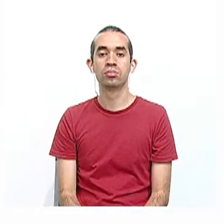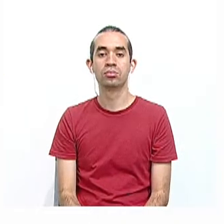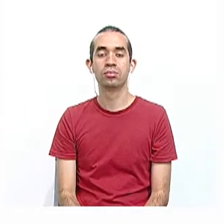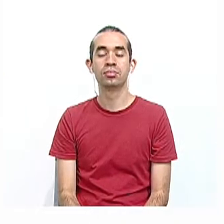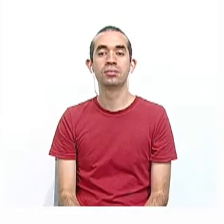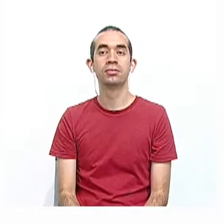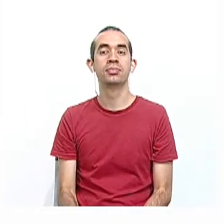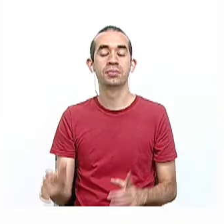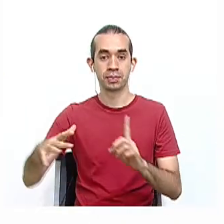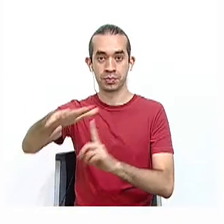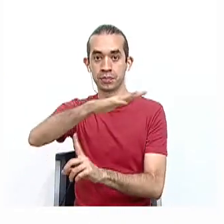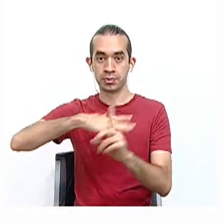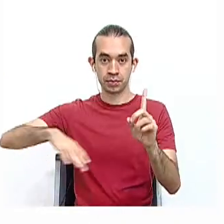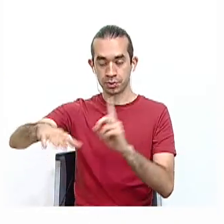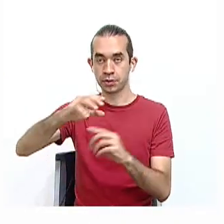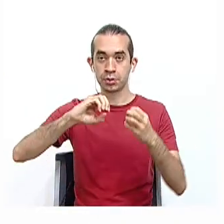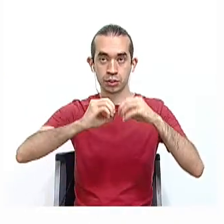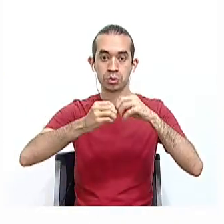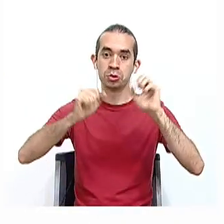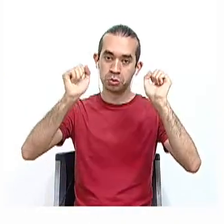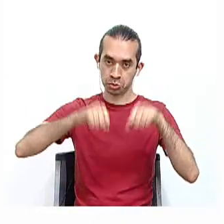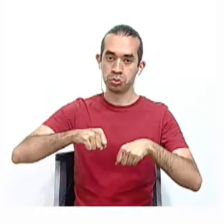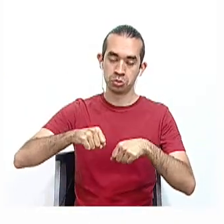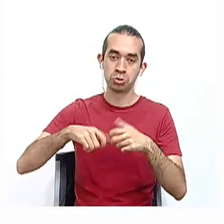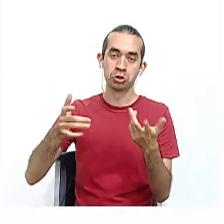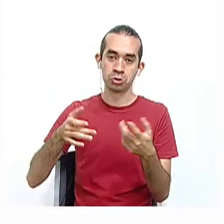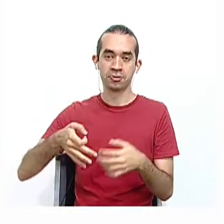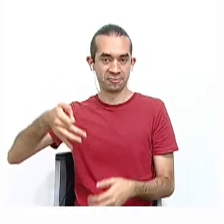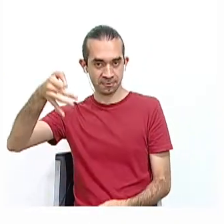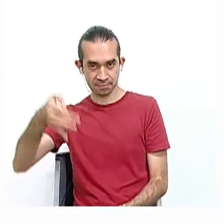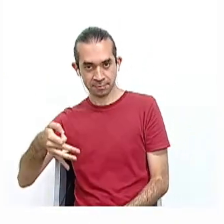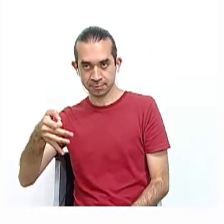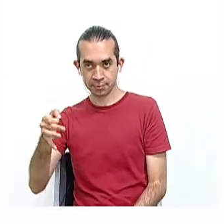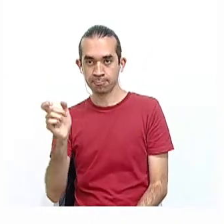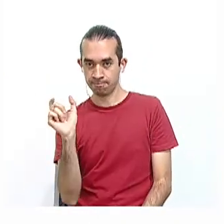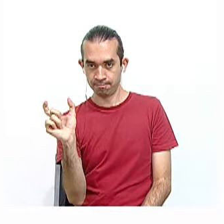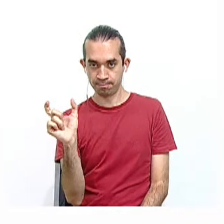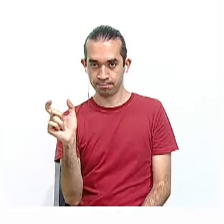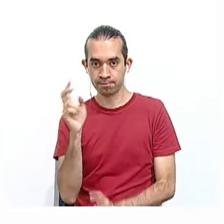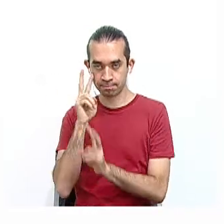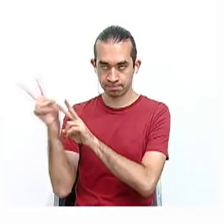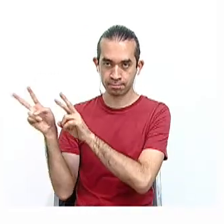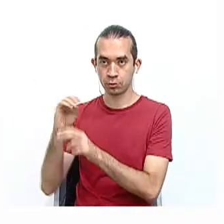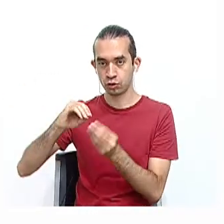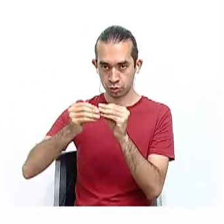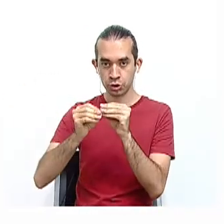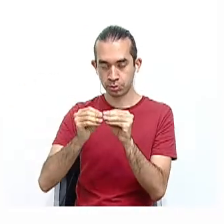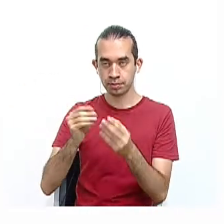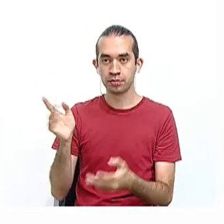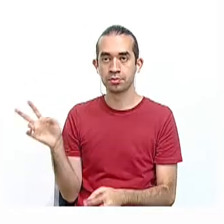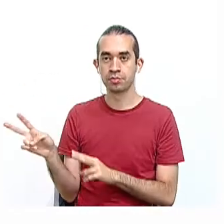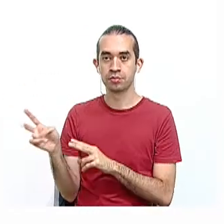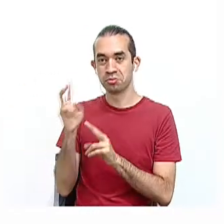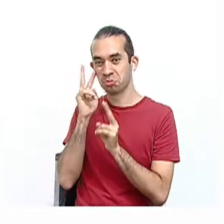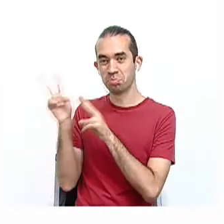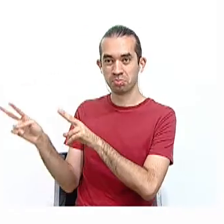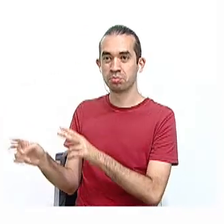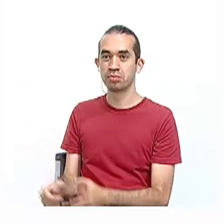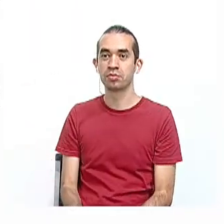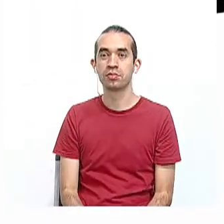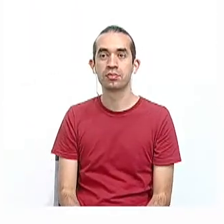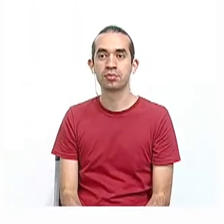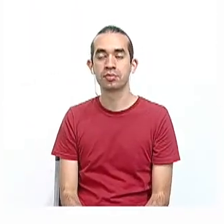En nuestro contexto, los números pueden representarse a través de las cifras, sí, como las que vemos en